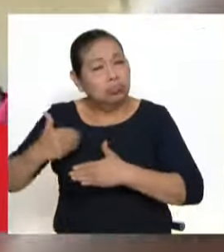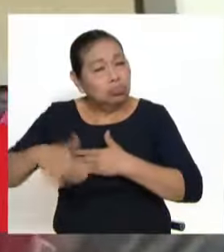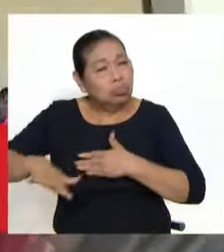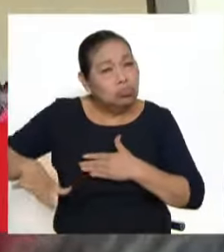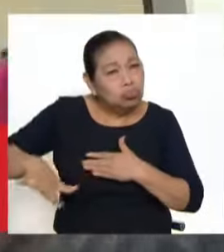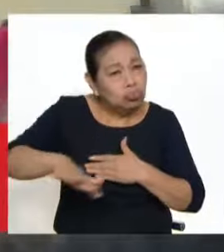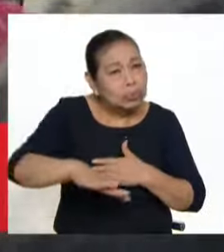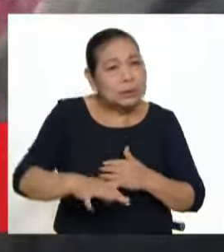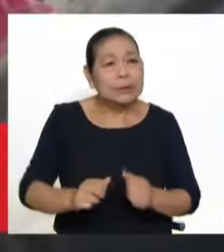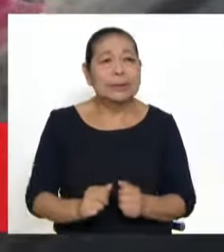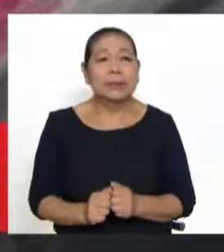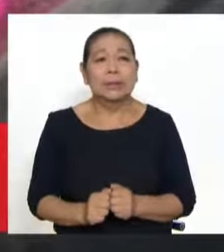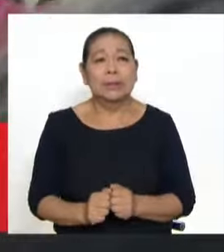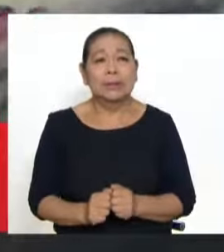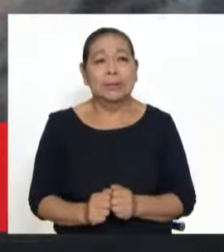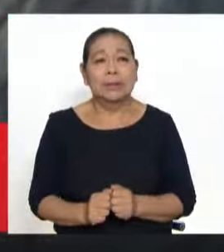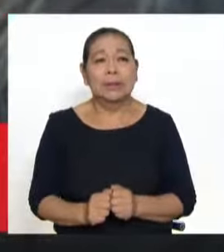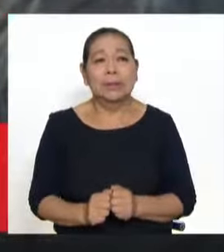generalizaciones. Nosotros